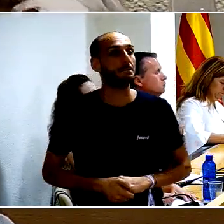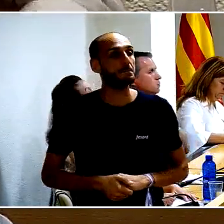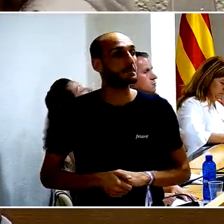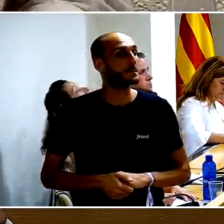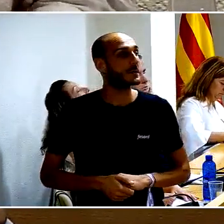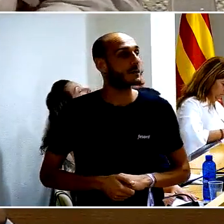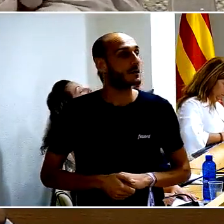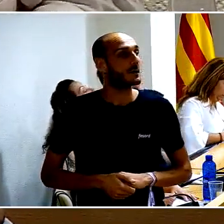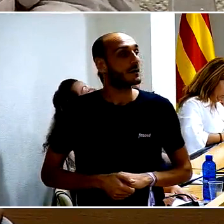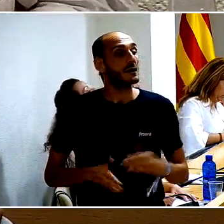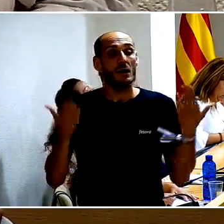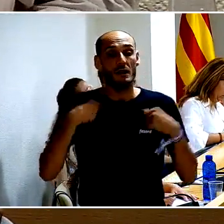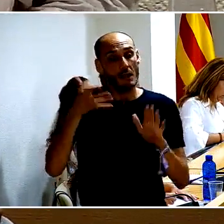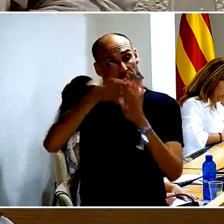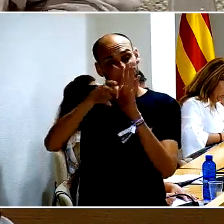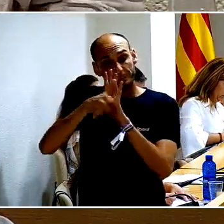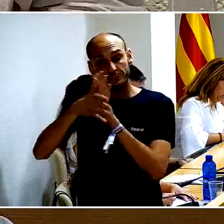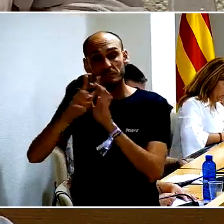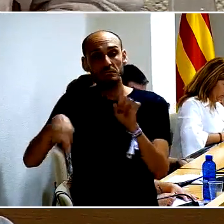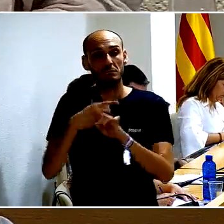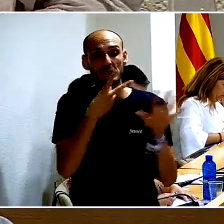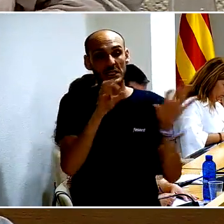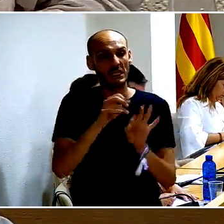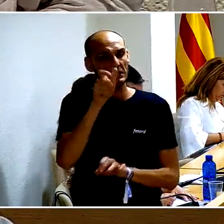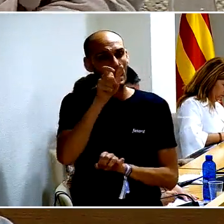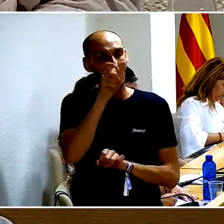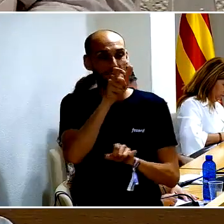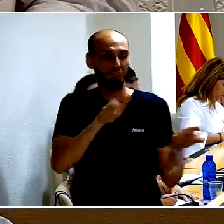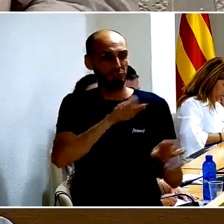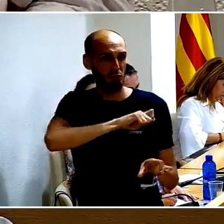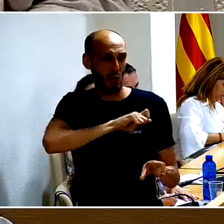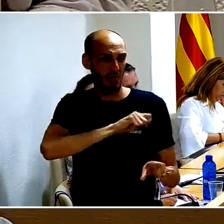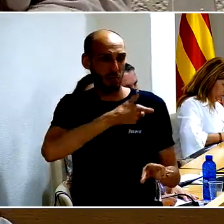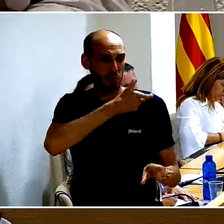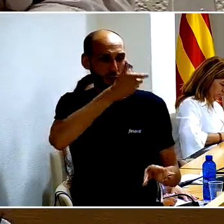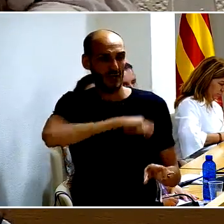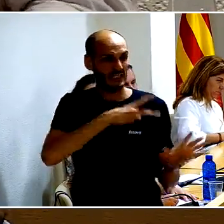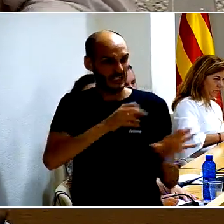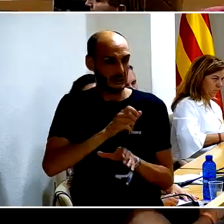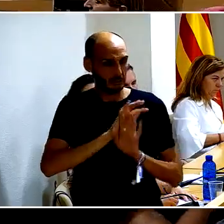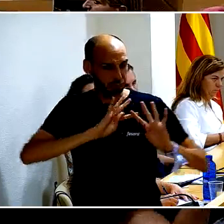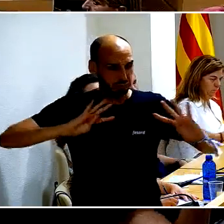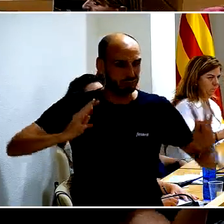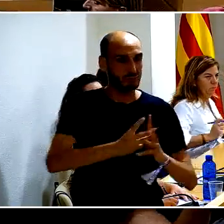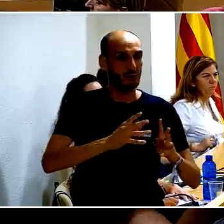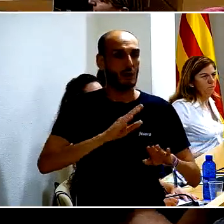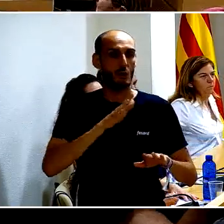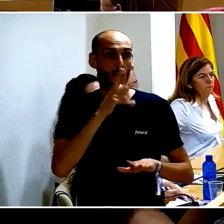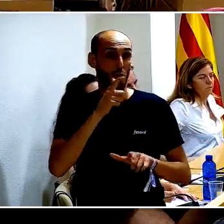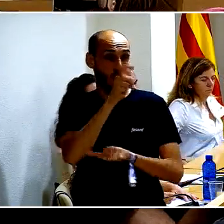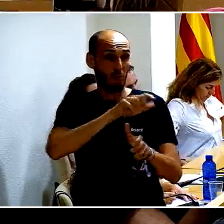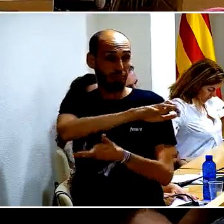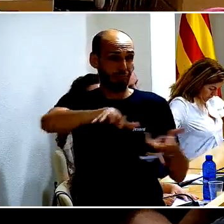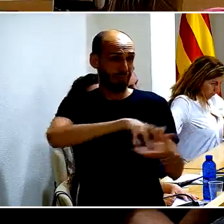que hicieron falta 70 antidisturbios con el fin de apaciguar los ánimos de un pueblo, repito, 70 antidisturbios,